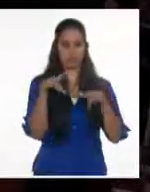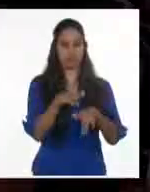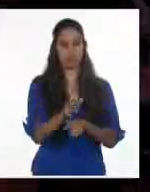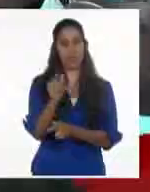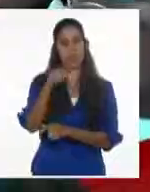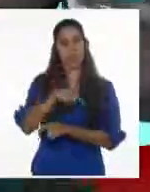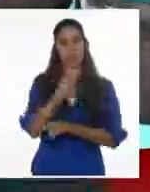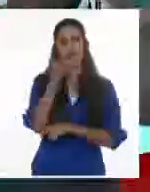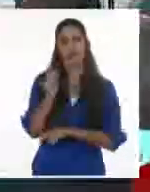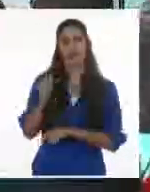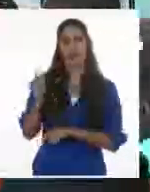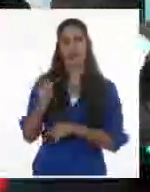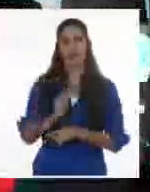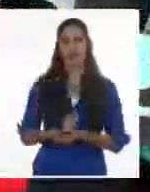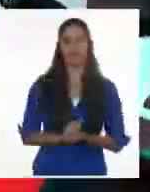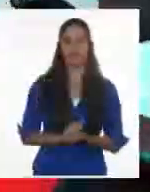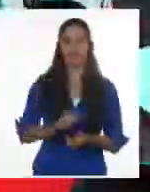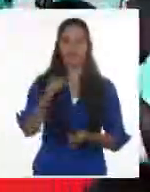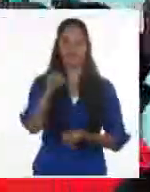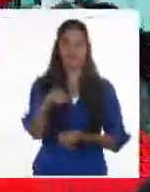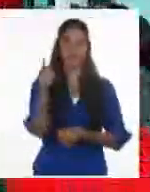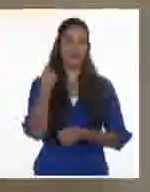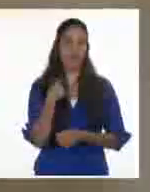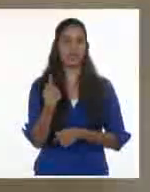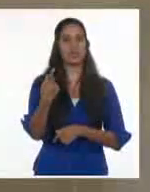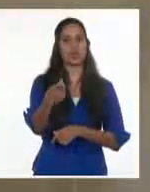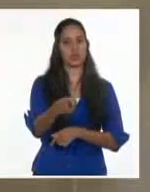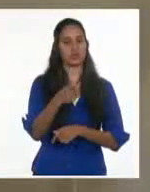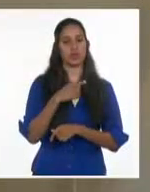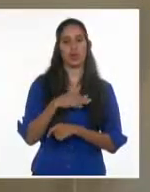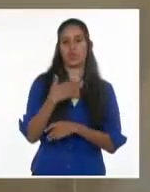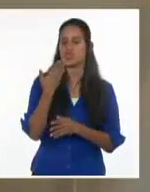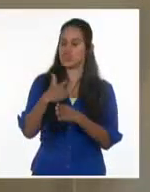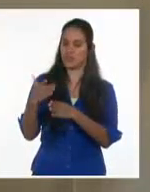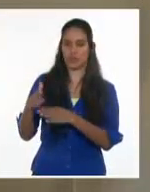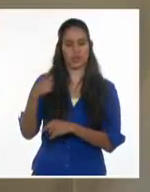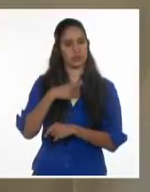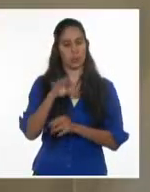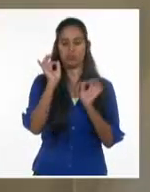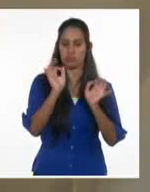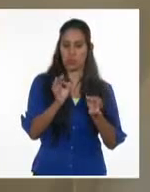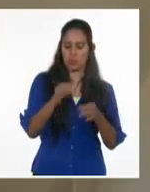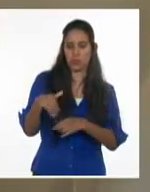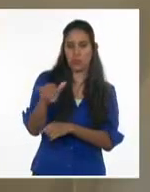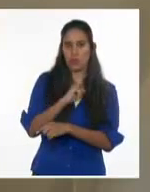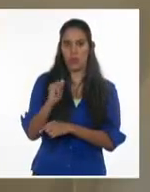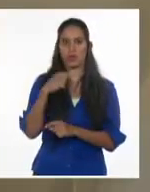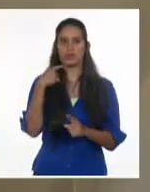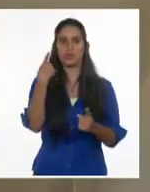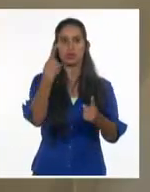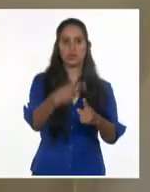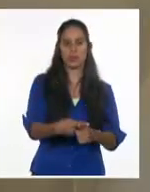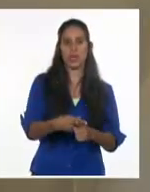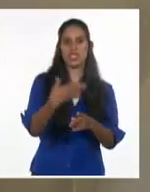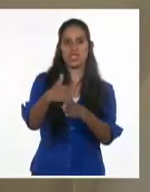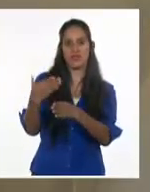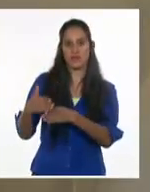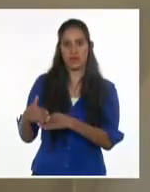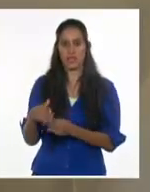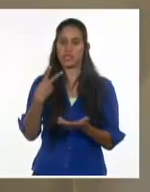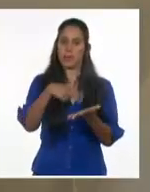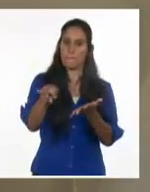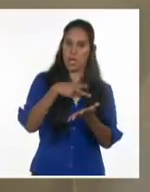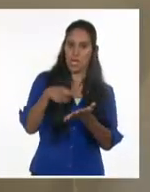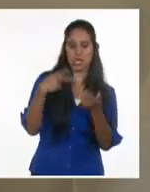agrupación Ocho y Más. Este año no será la excepción. A esto habría que sumarle también entonces la presencia de diferentes bailarines,